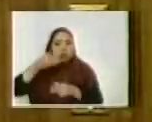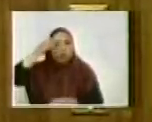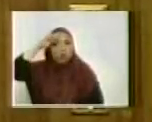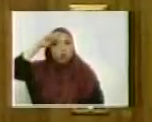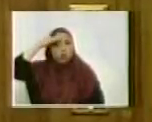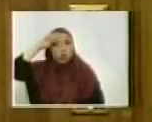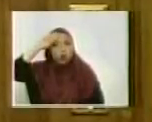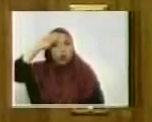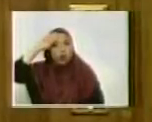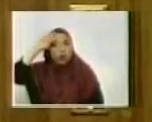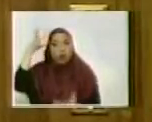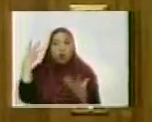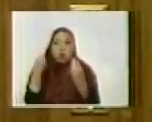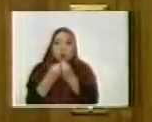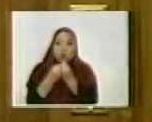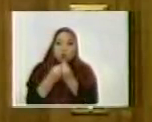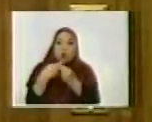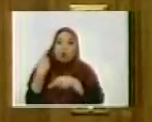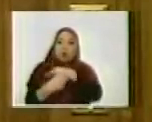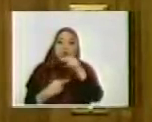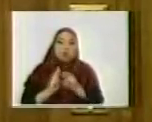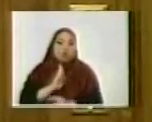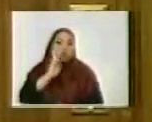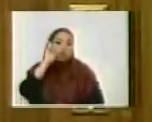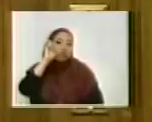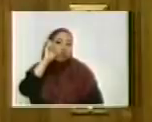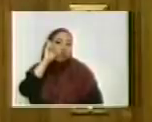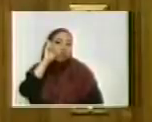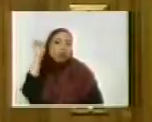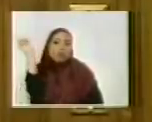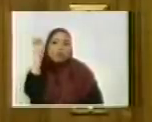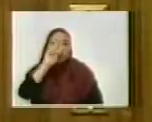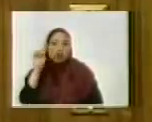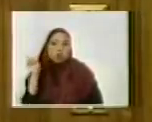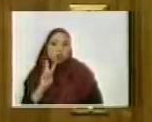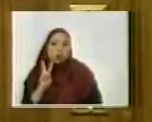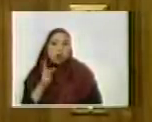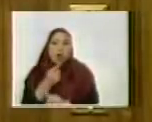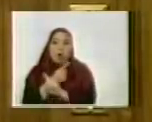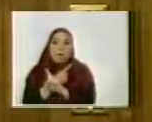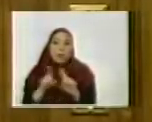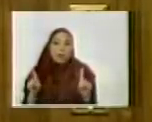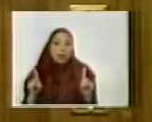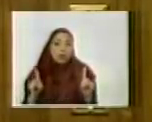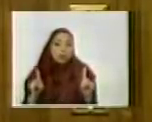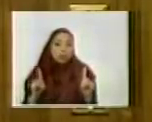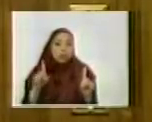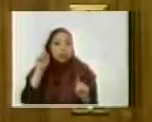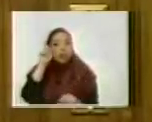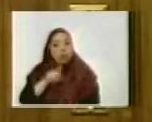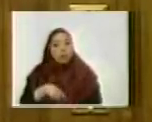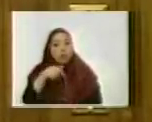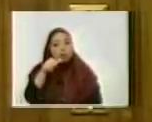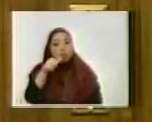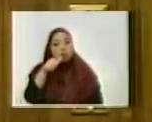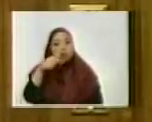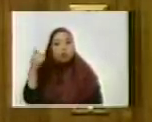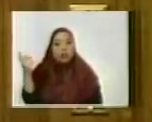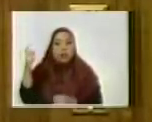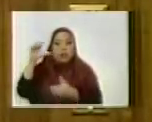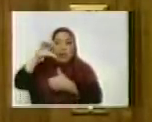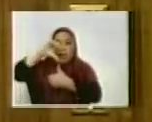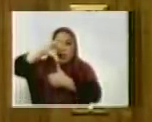revolución bolivariana en Cuba y Venezuela. Pero no solamente eso, sino también que por